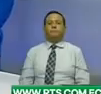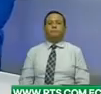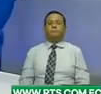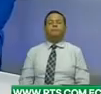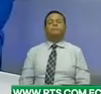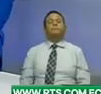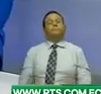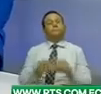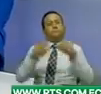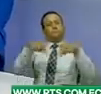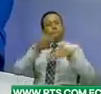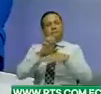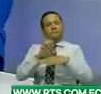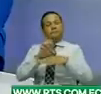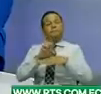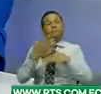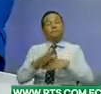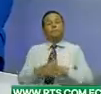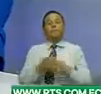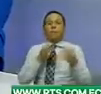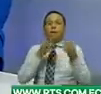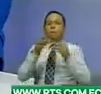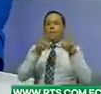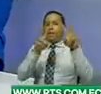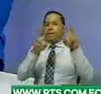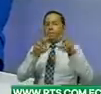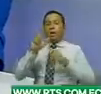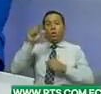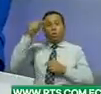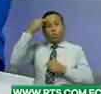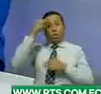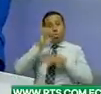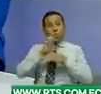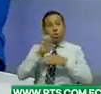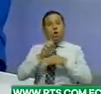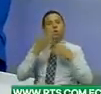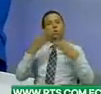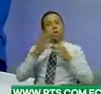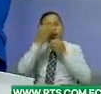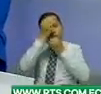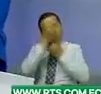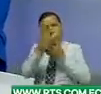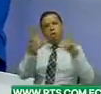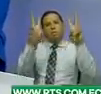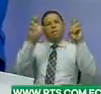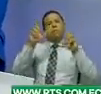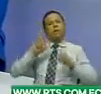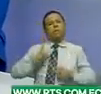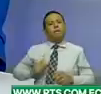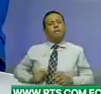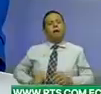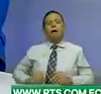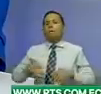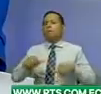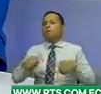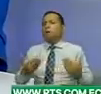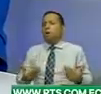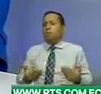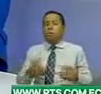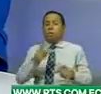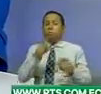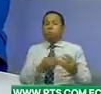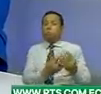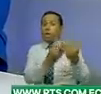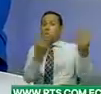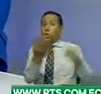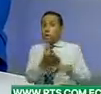De regreso al ámbito nacional, les contamos que el gobierno dio a conocer los detalles generales de quiénes serán los beneficiarios